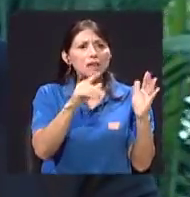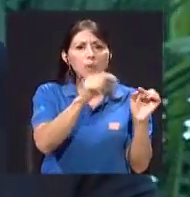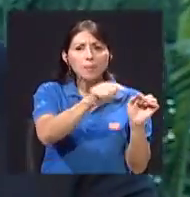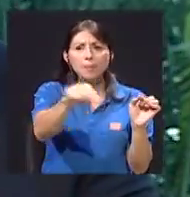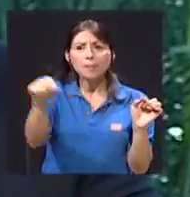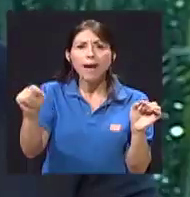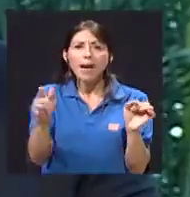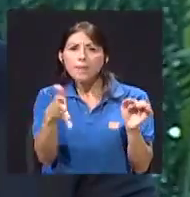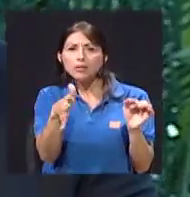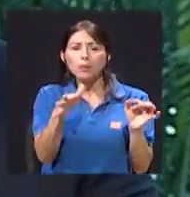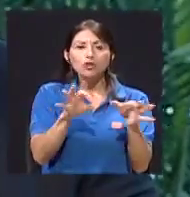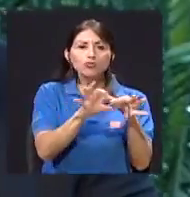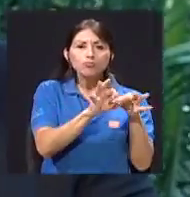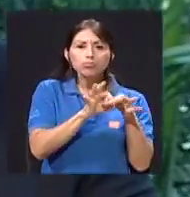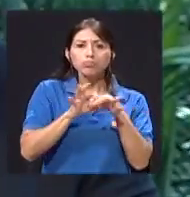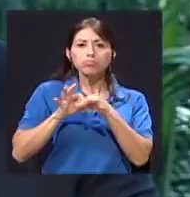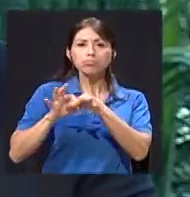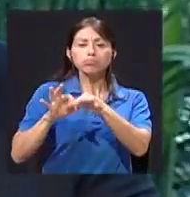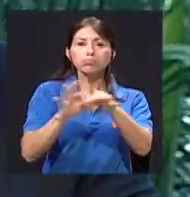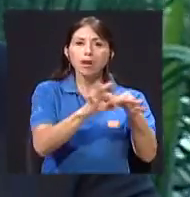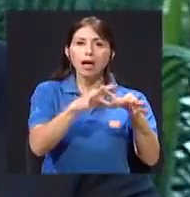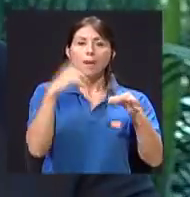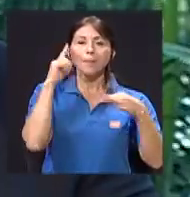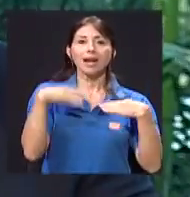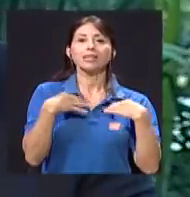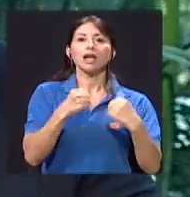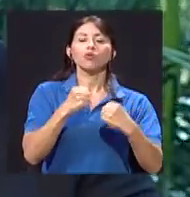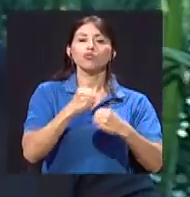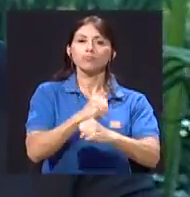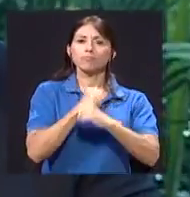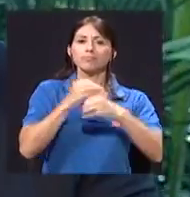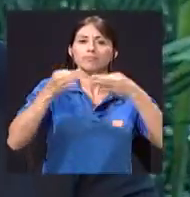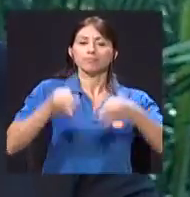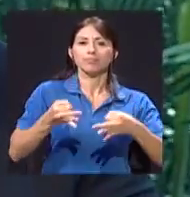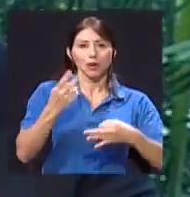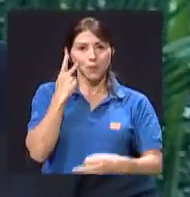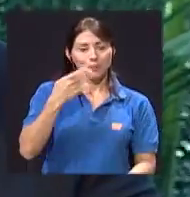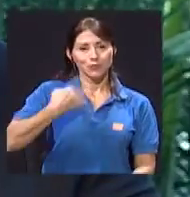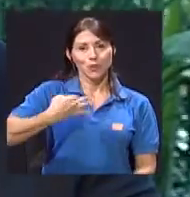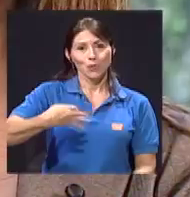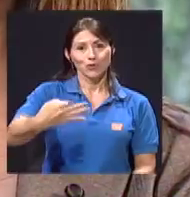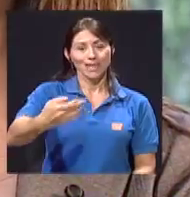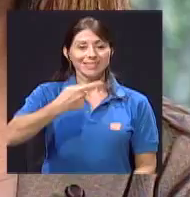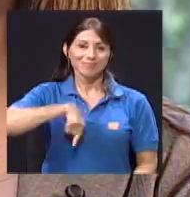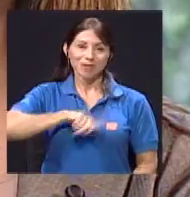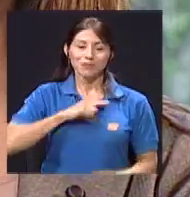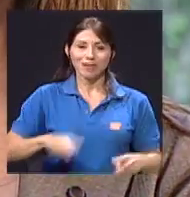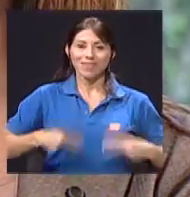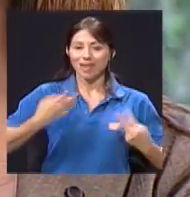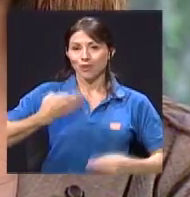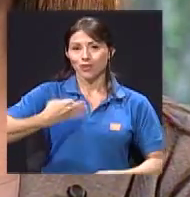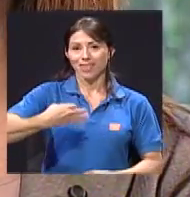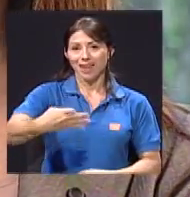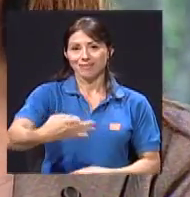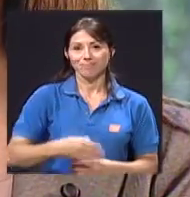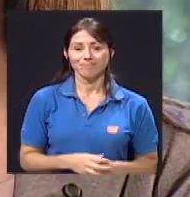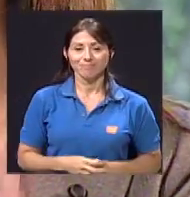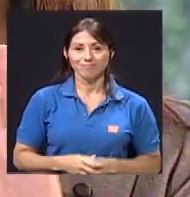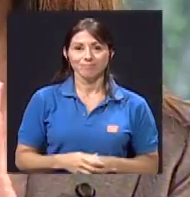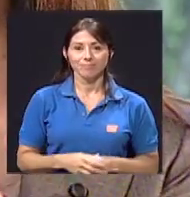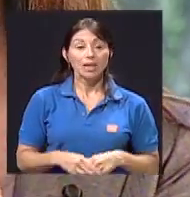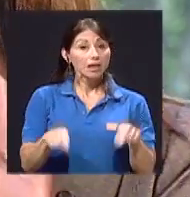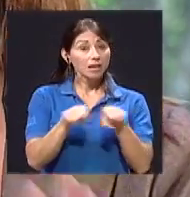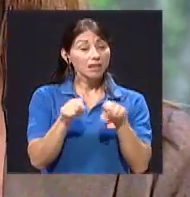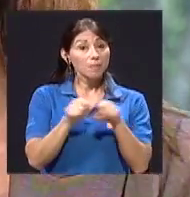menos coordinada para poder garantizar la salud a las personas. Entonces lo vemos todos los días en nuestra vida cotidiana.